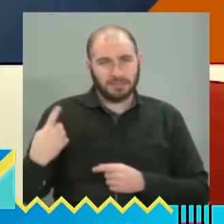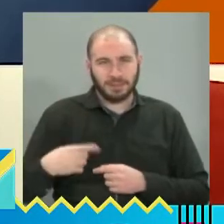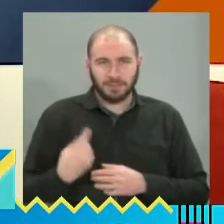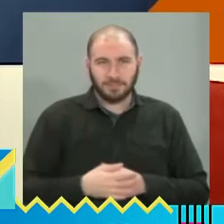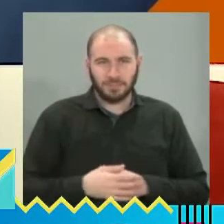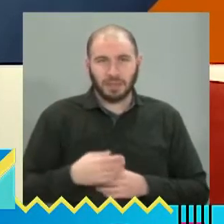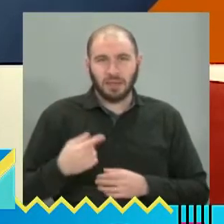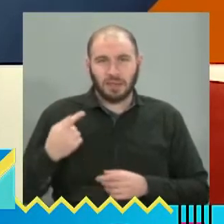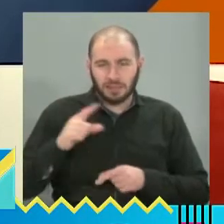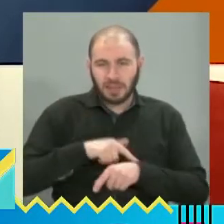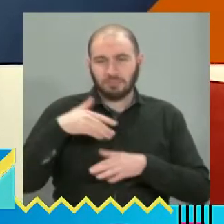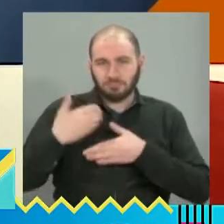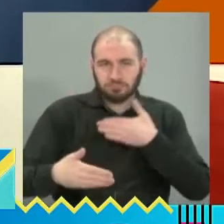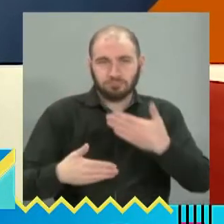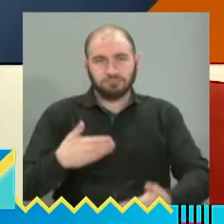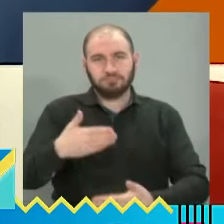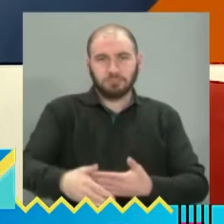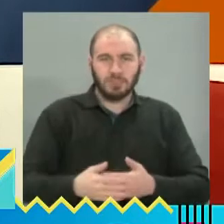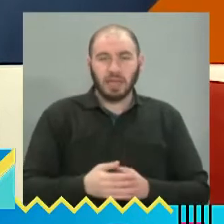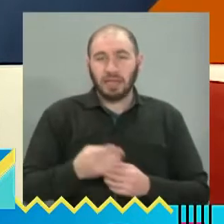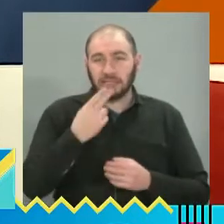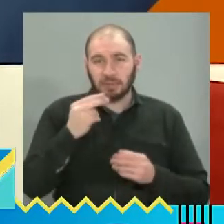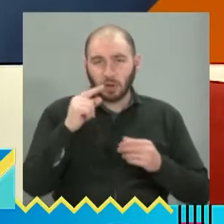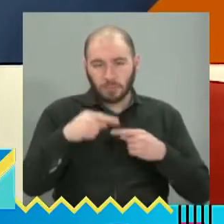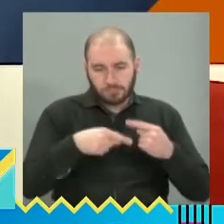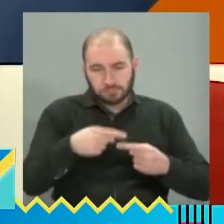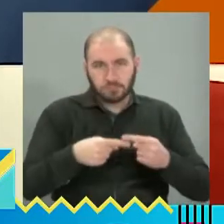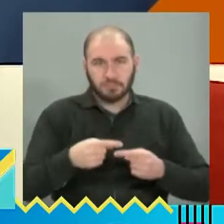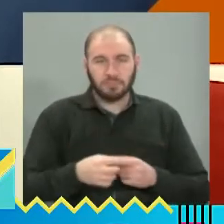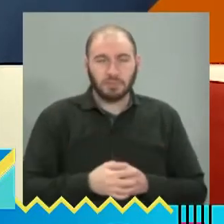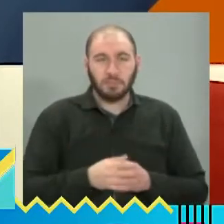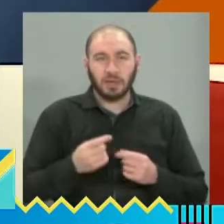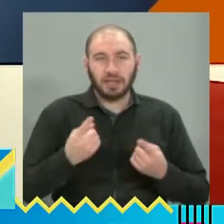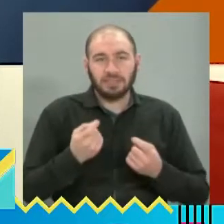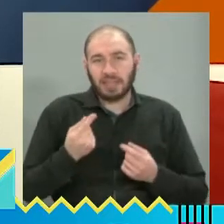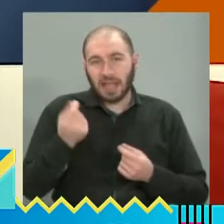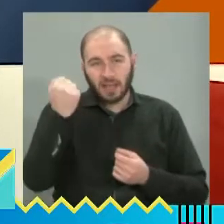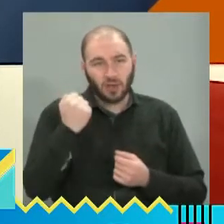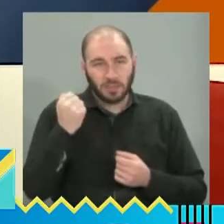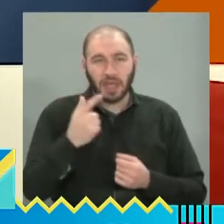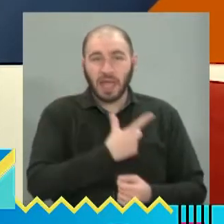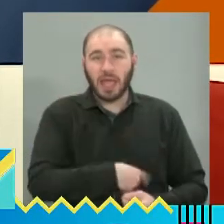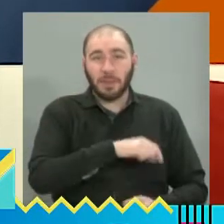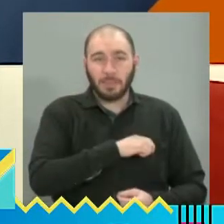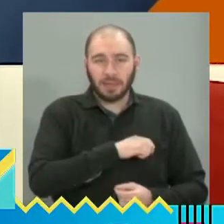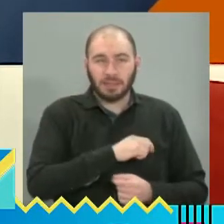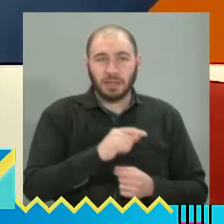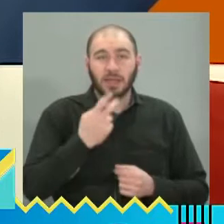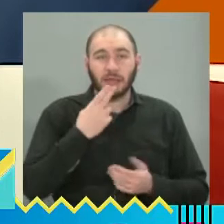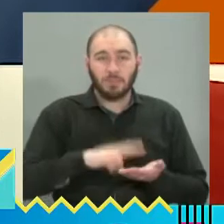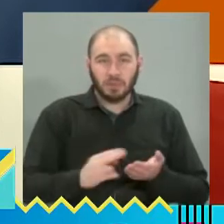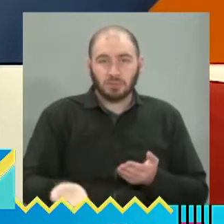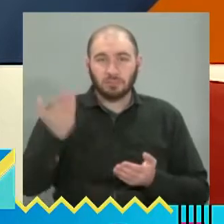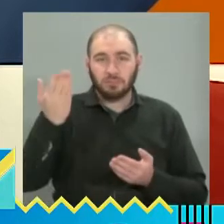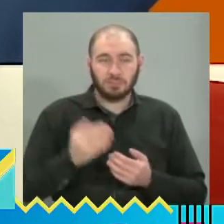a medida que van pasando las épocas, el tabaco armado surge por una necesidad económica. En España subieron los impuestos